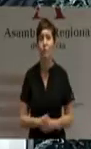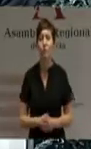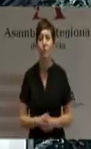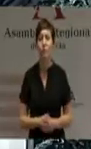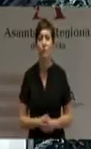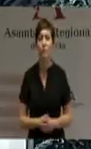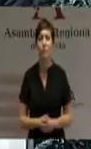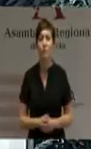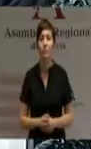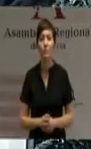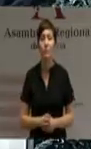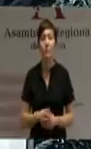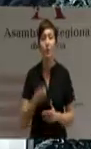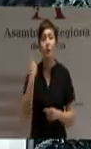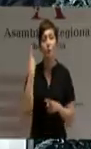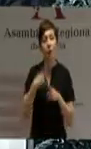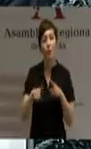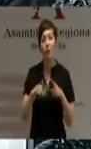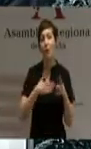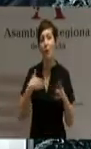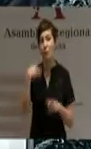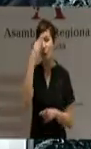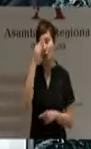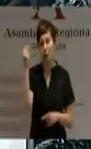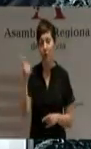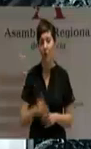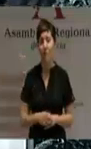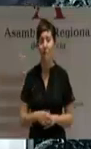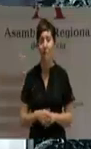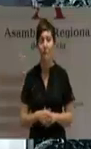Hay algo que no quiero dejar pasar por alto.